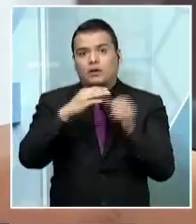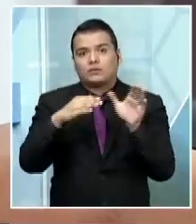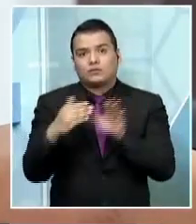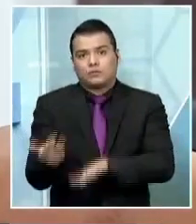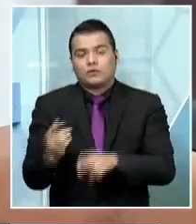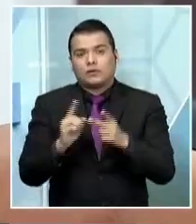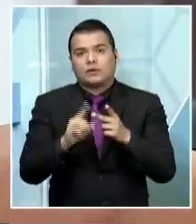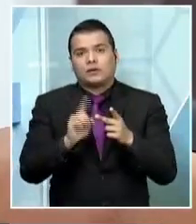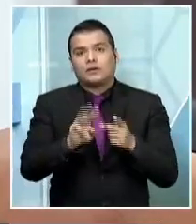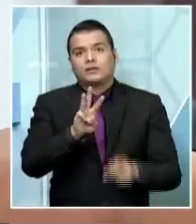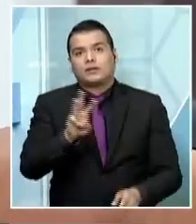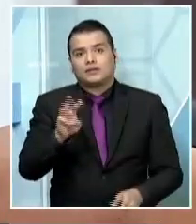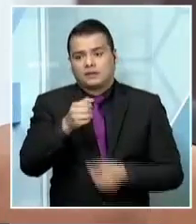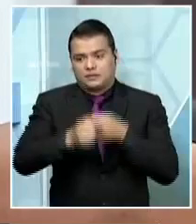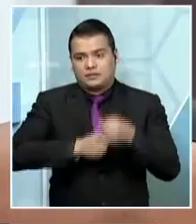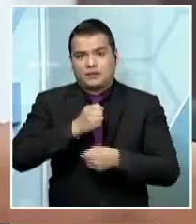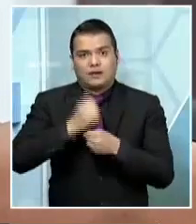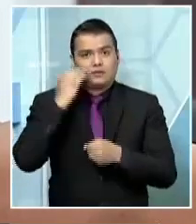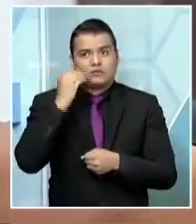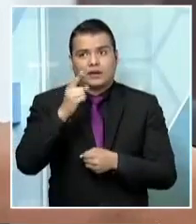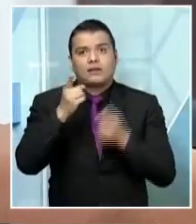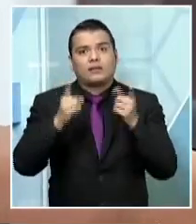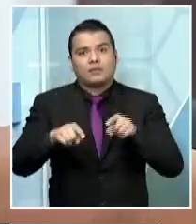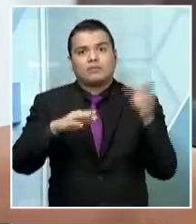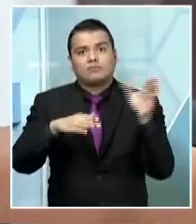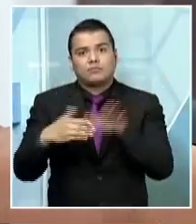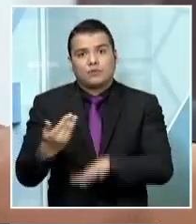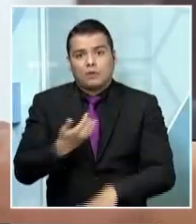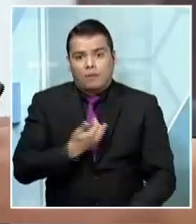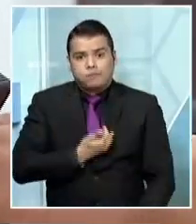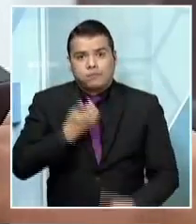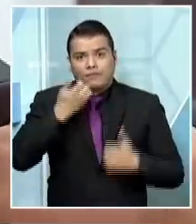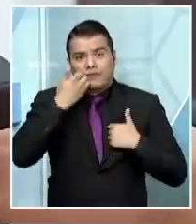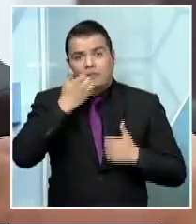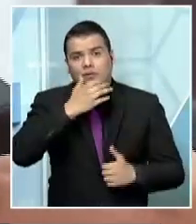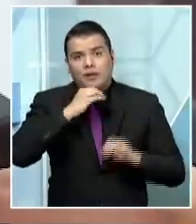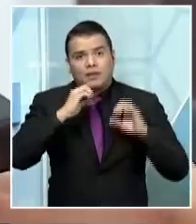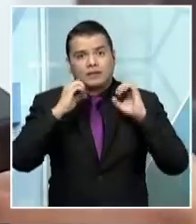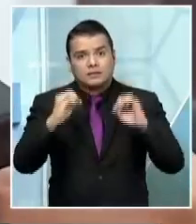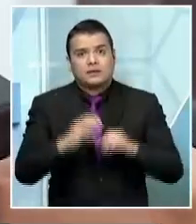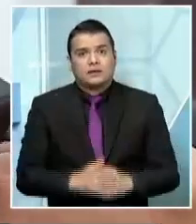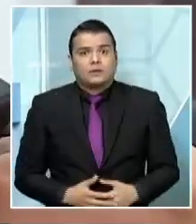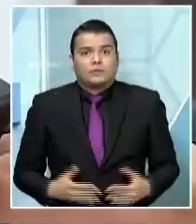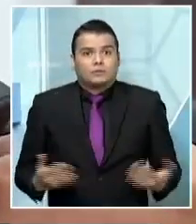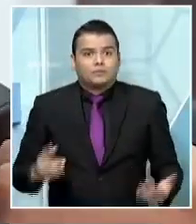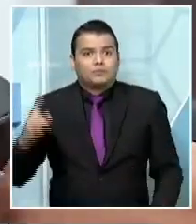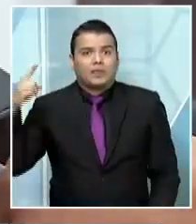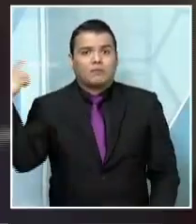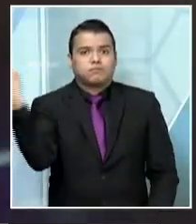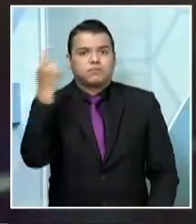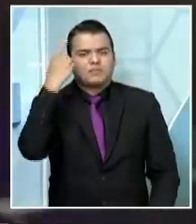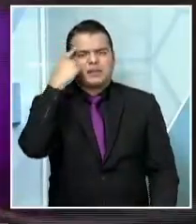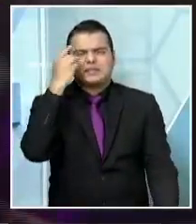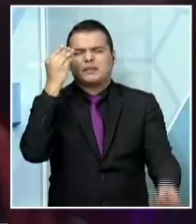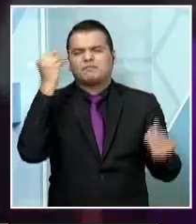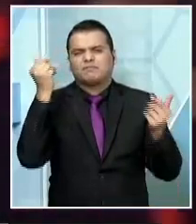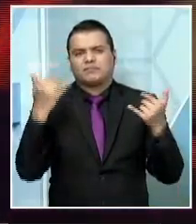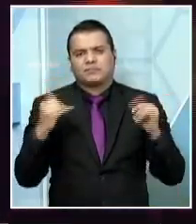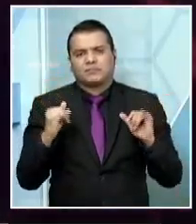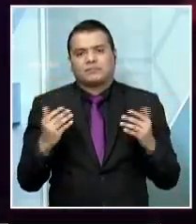5 morbilidades. Y hay una sensación general de que esto ya pasó. Y es que